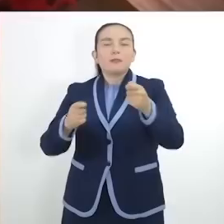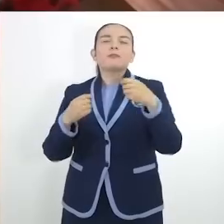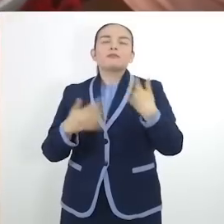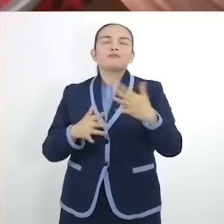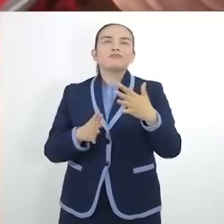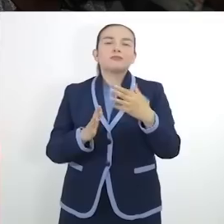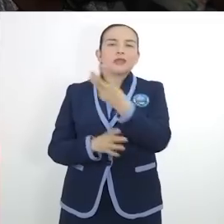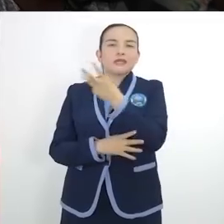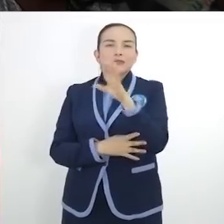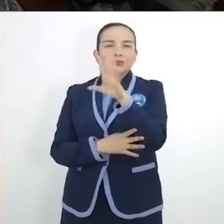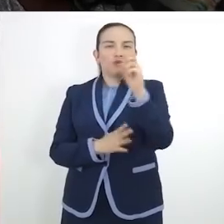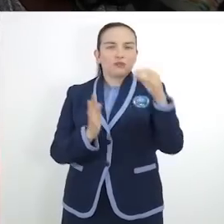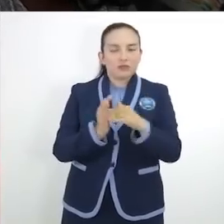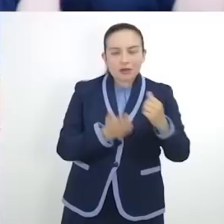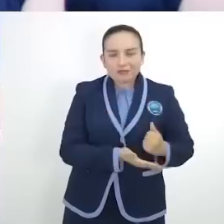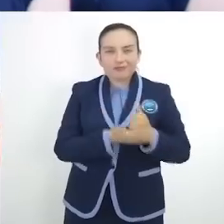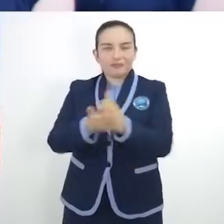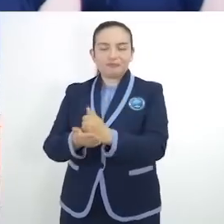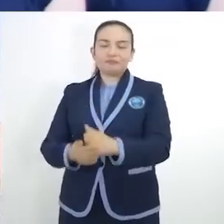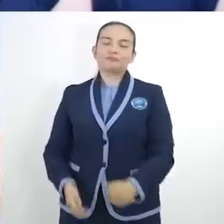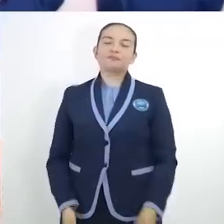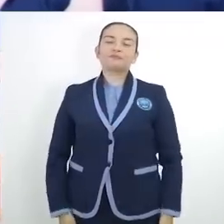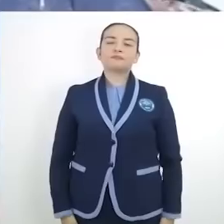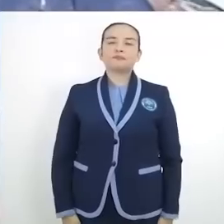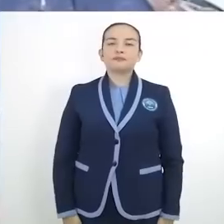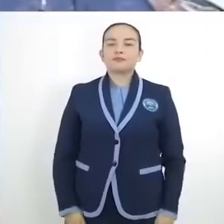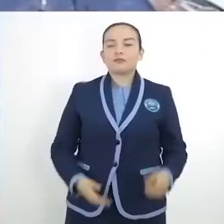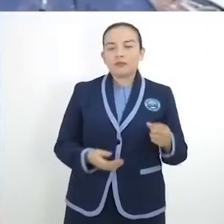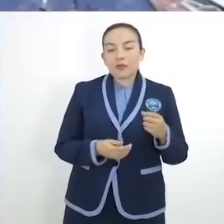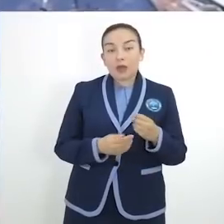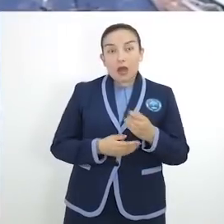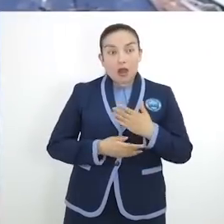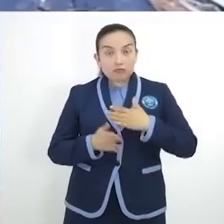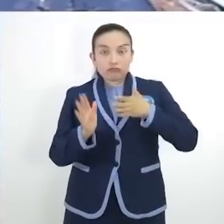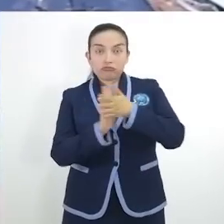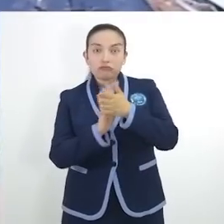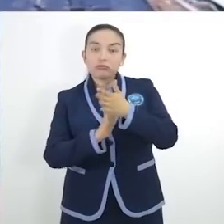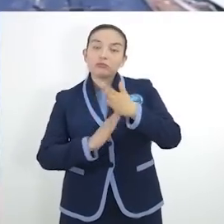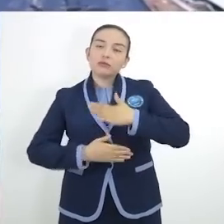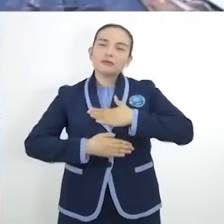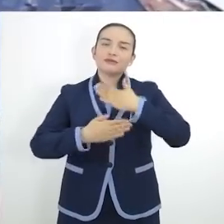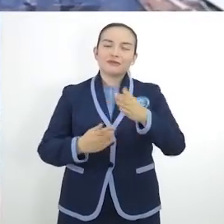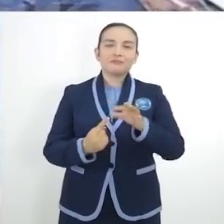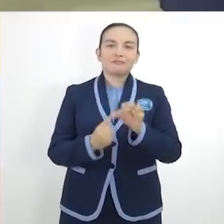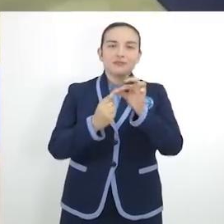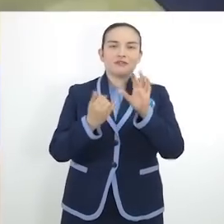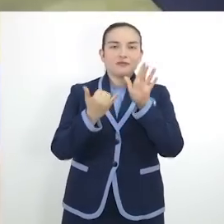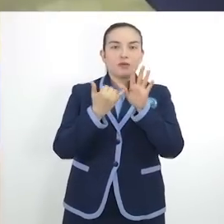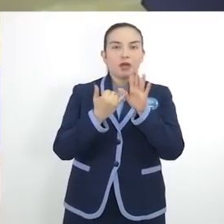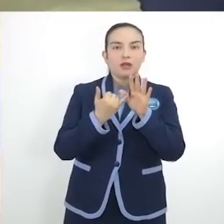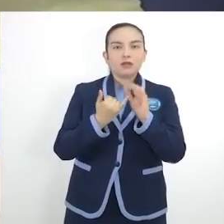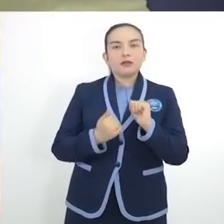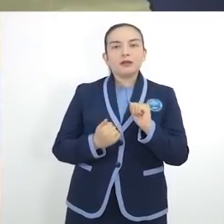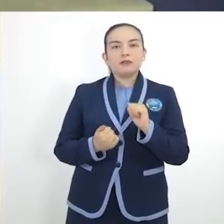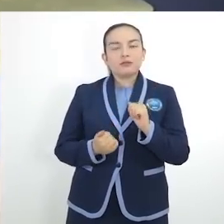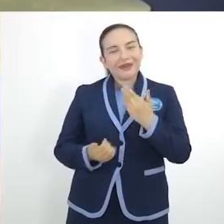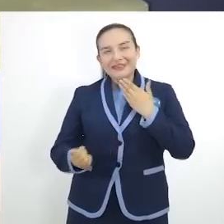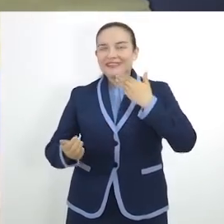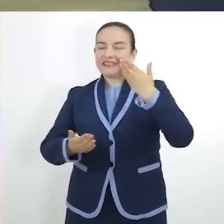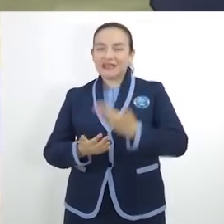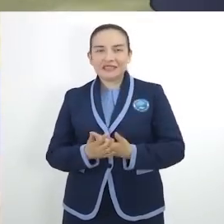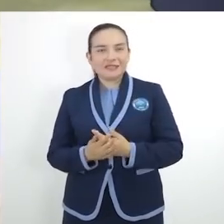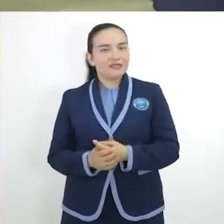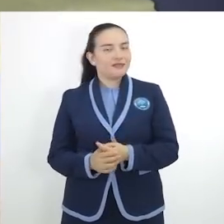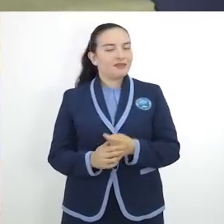de aproximadamente 350.000 ayudas. Un saludo especial a la Fundación, agradecerle en nombre de toda la comunidad